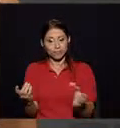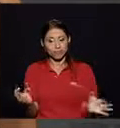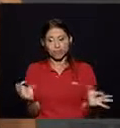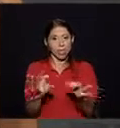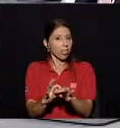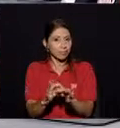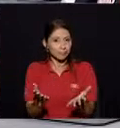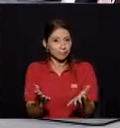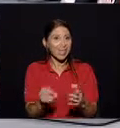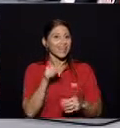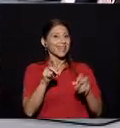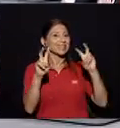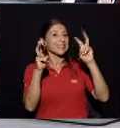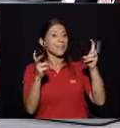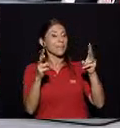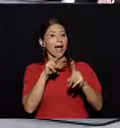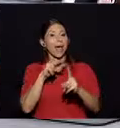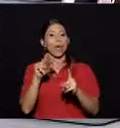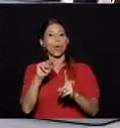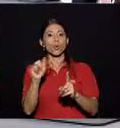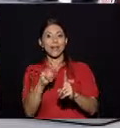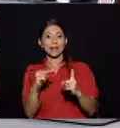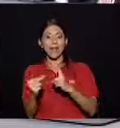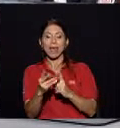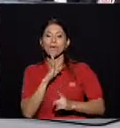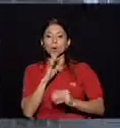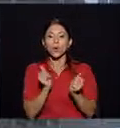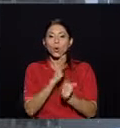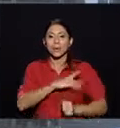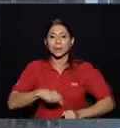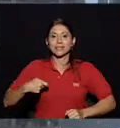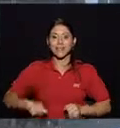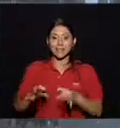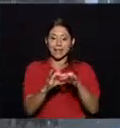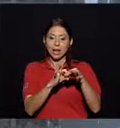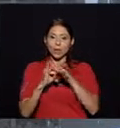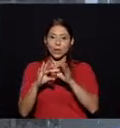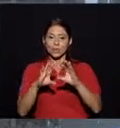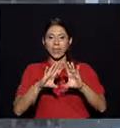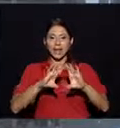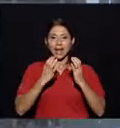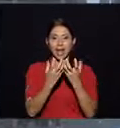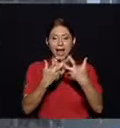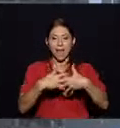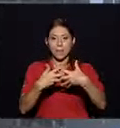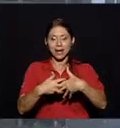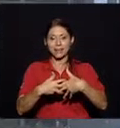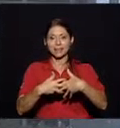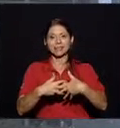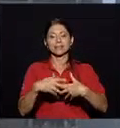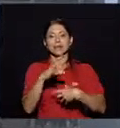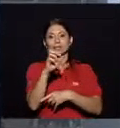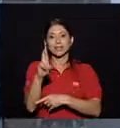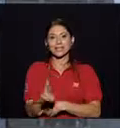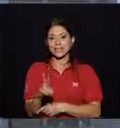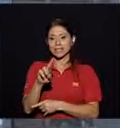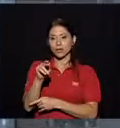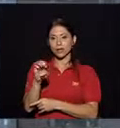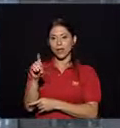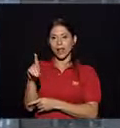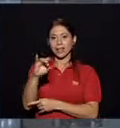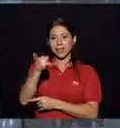la gente. Sí, sobre este tema Una Mirada conversó con el presidente de la Unión de Cámaras Costarricenses, Ronald Jiménez, quien comentó que el sector